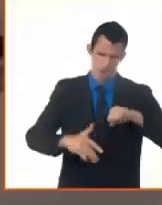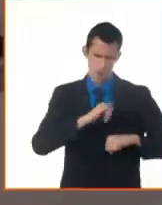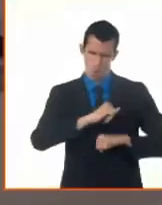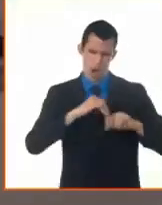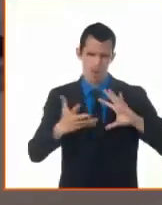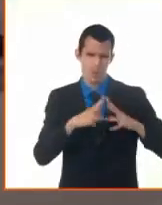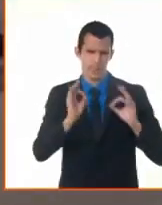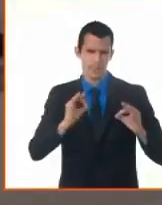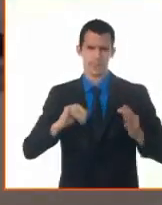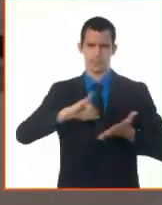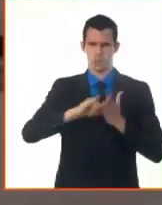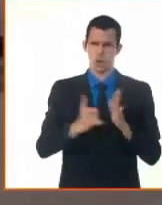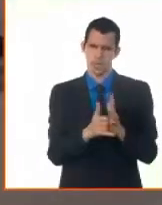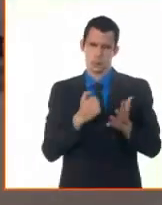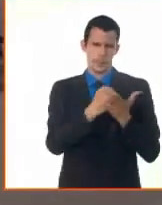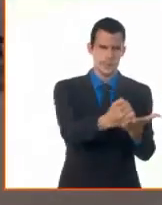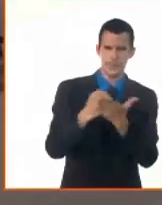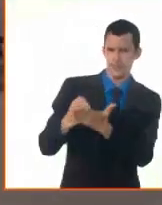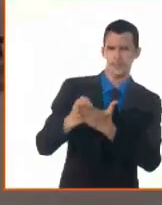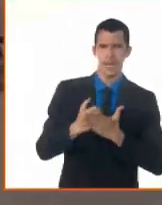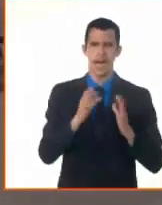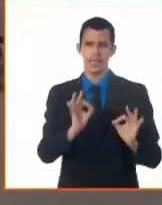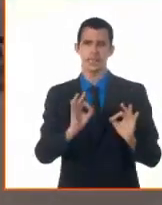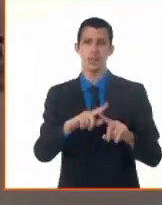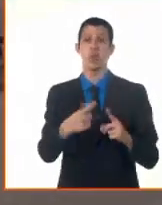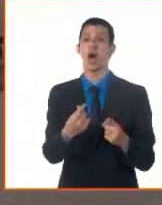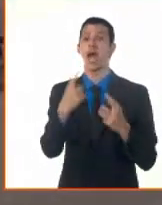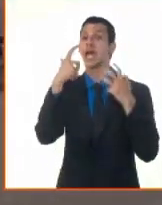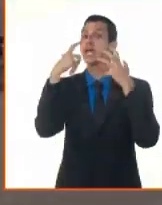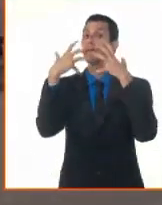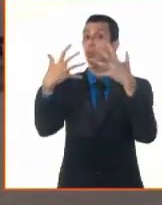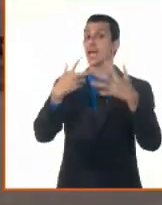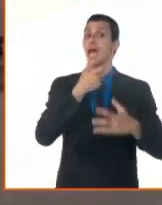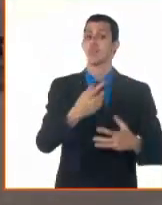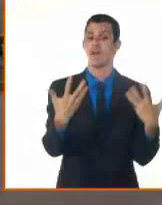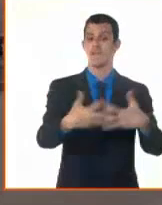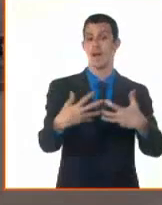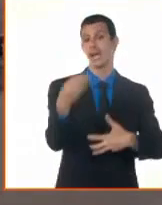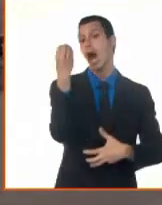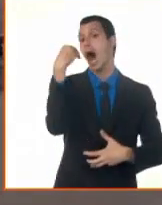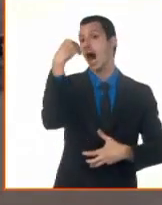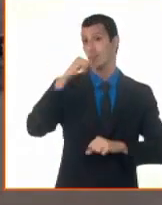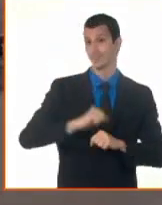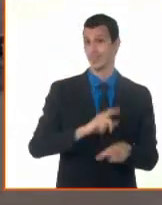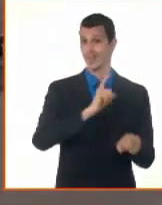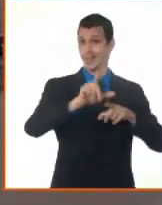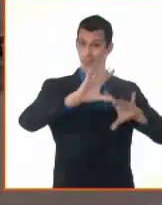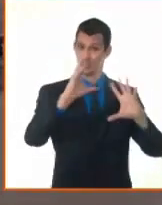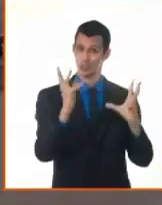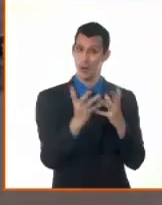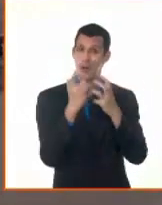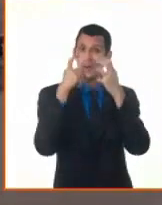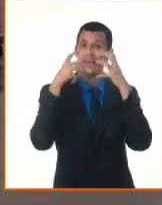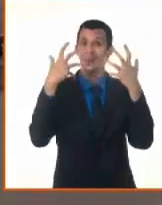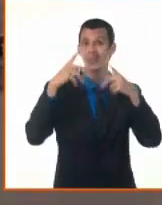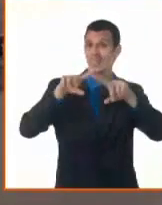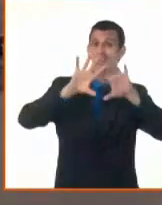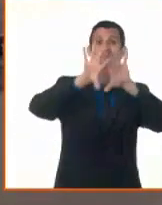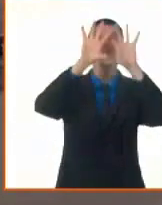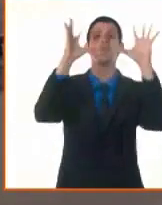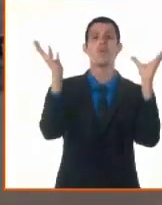agrícolas el tema de los alimentos el tema de reconocer el desabastecimiento mundial en